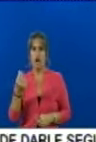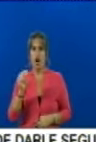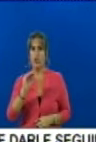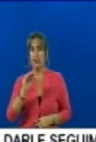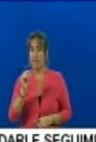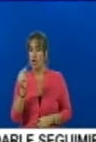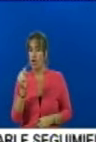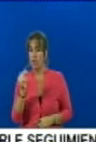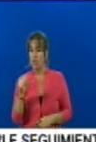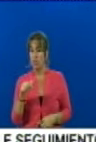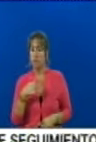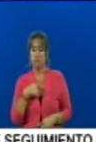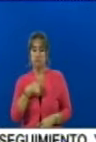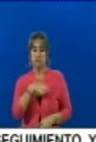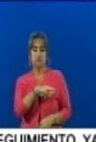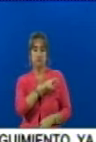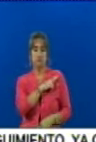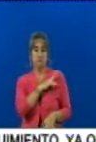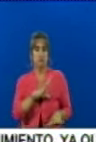actividad